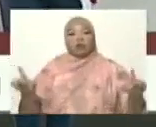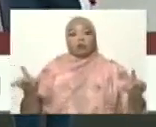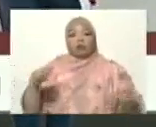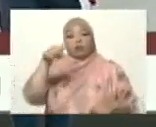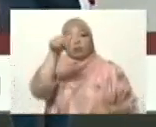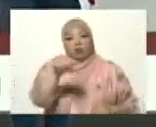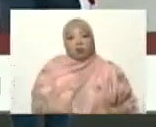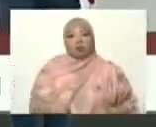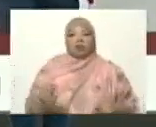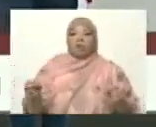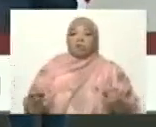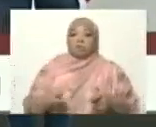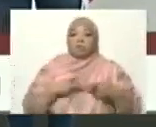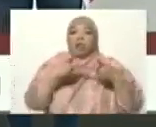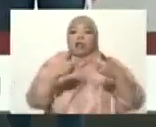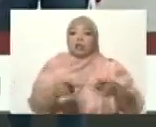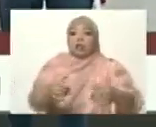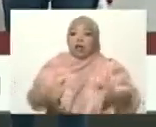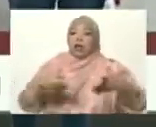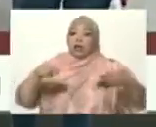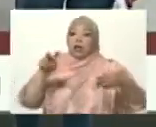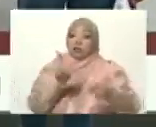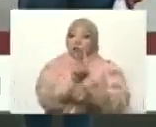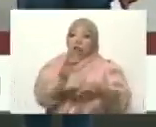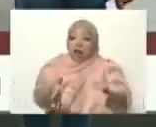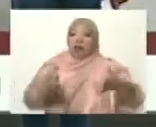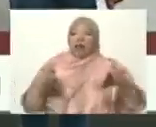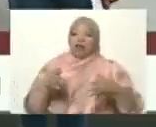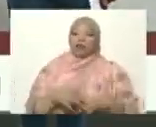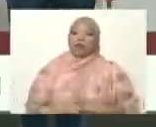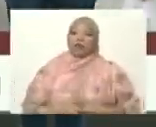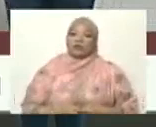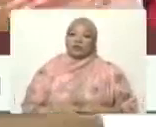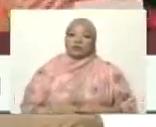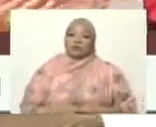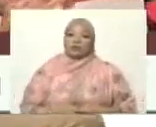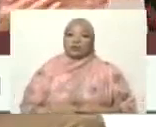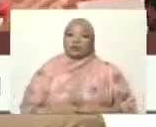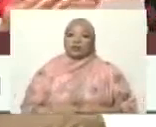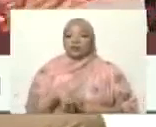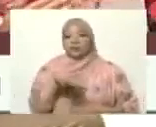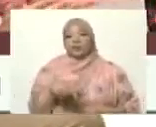está victorioso y venciendo. Así que, bueno, Yelixe,